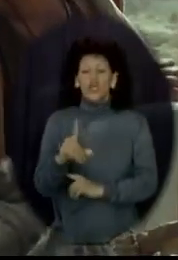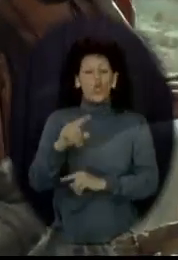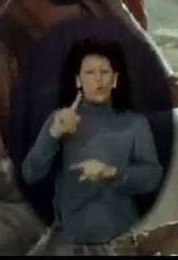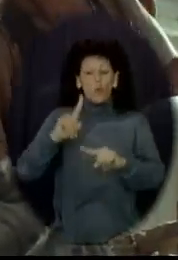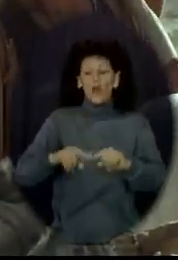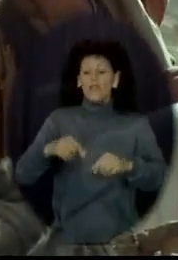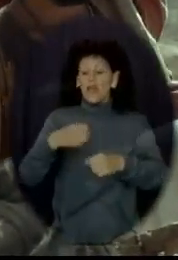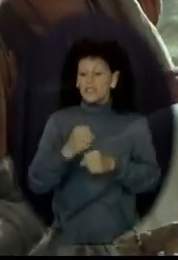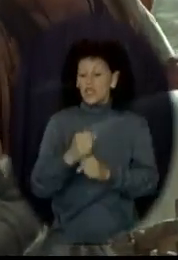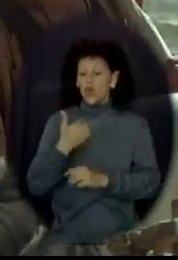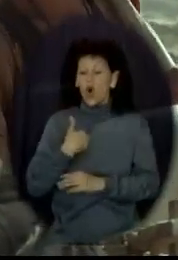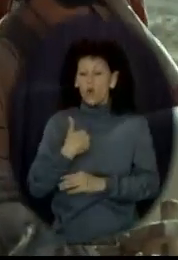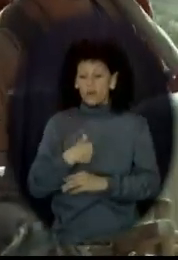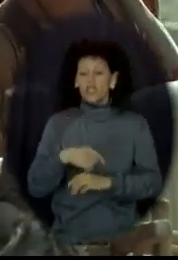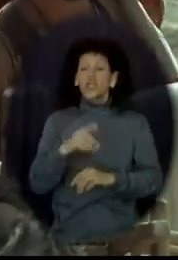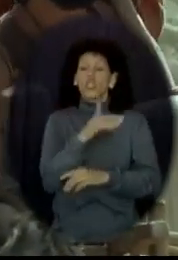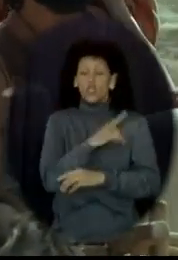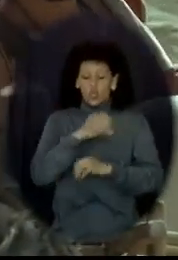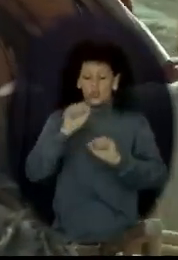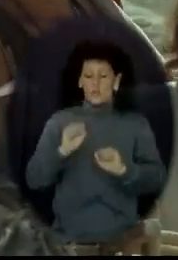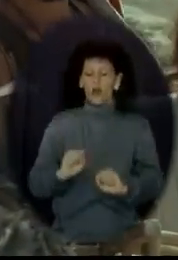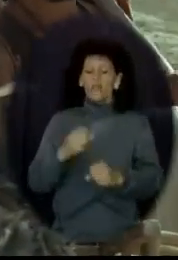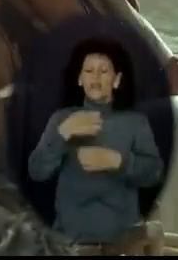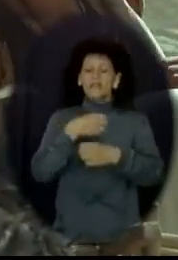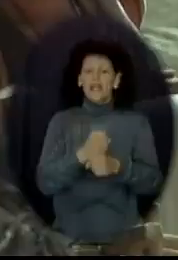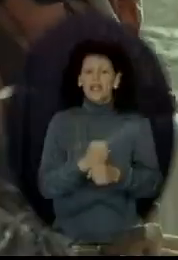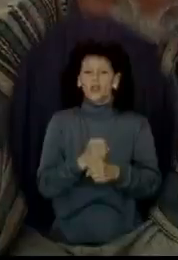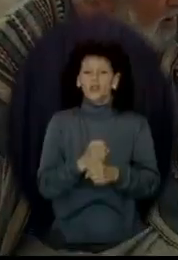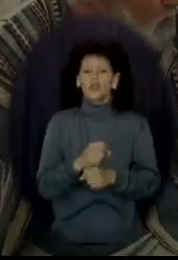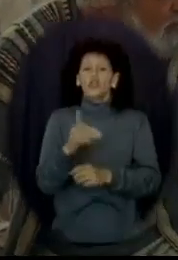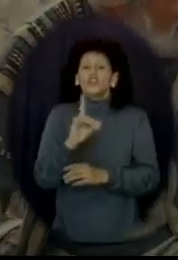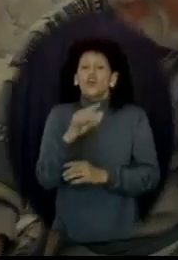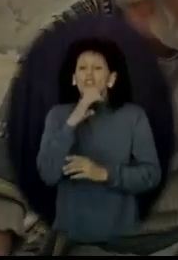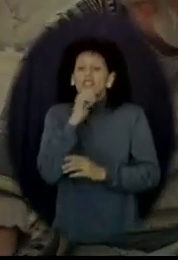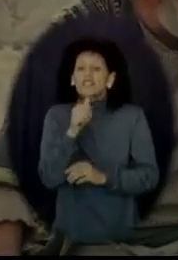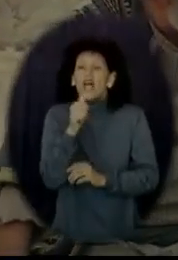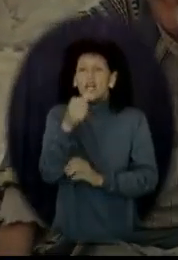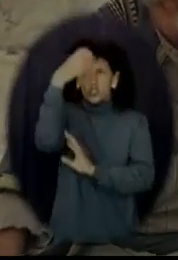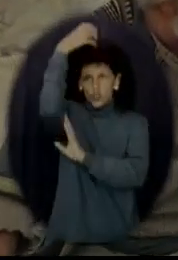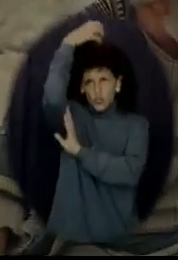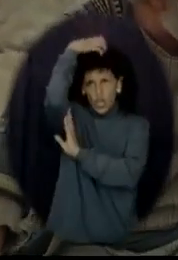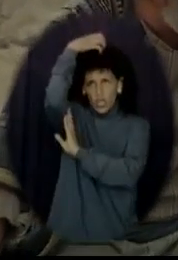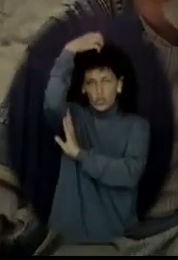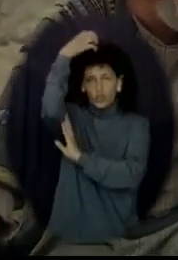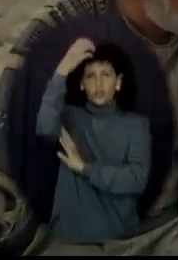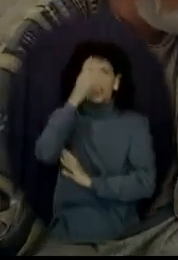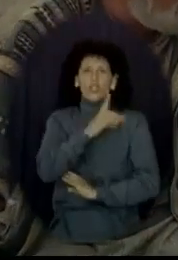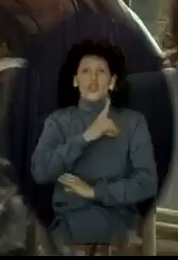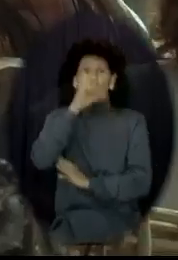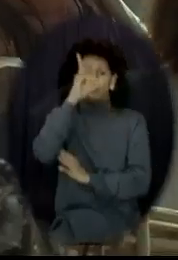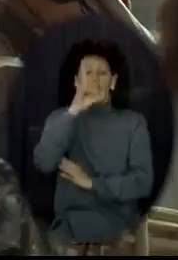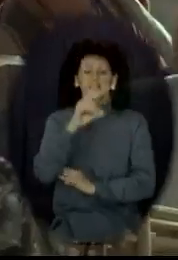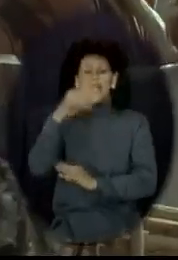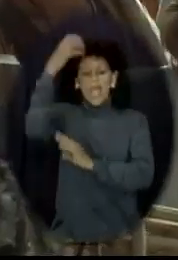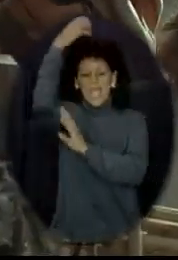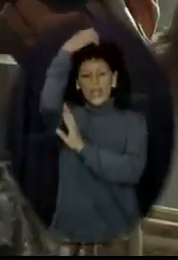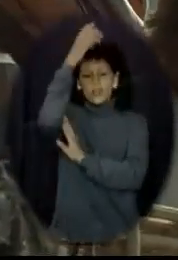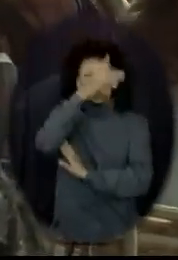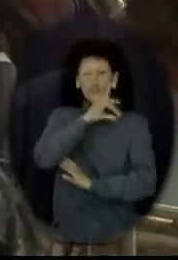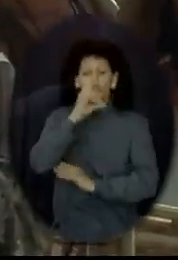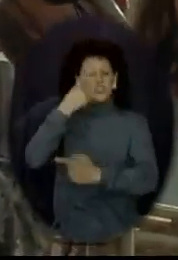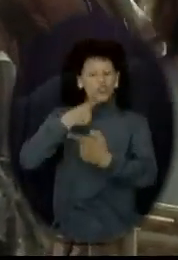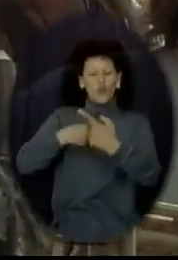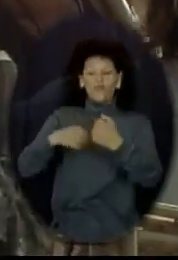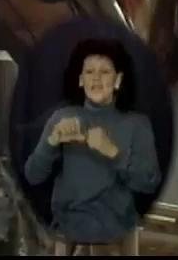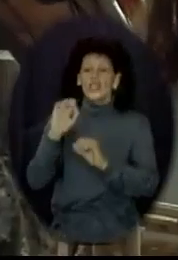Lo que es imposible para los hombres es posible para Dios. ¿Dónde está exactamente este reino de Dios? El